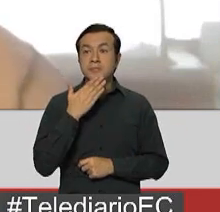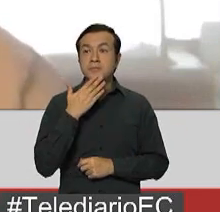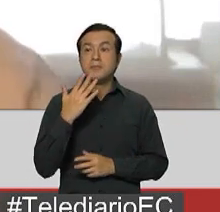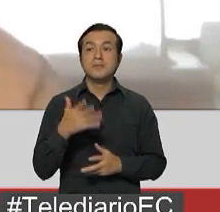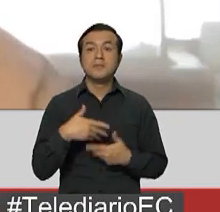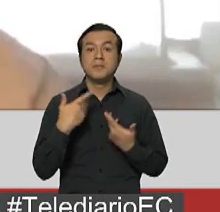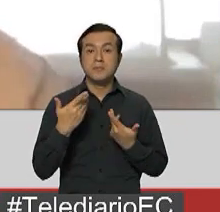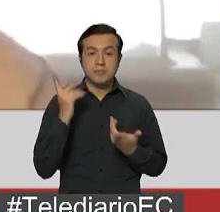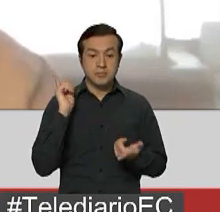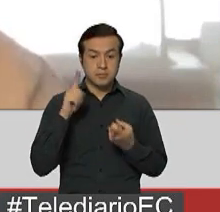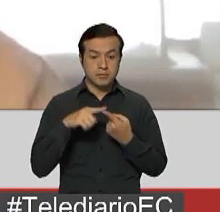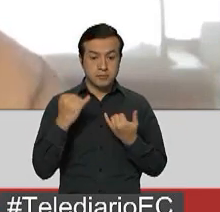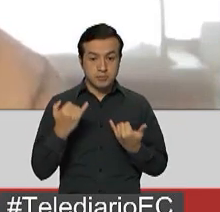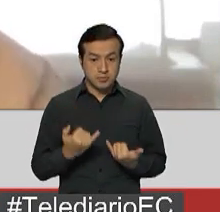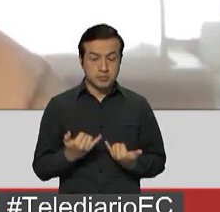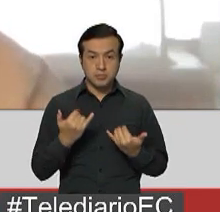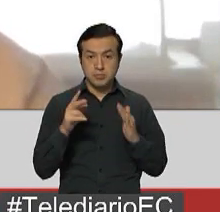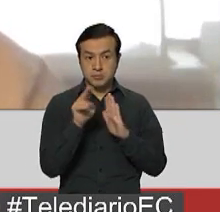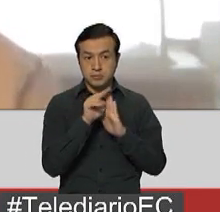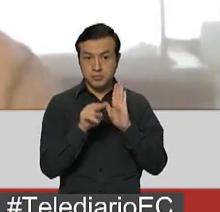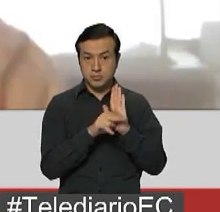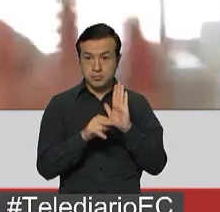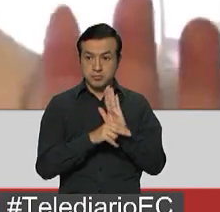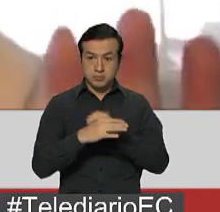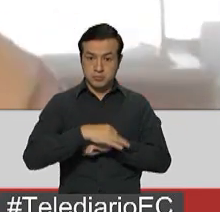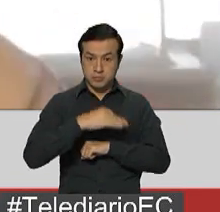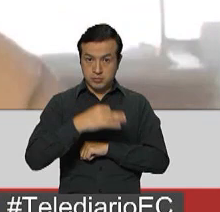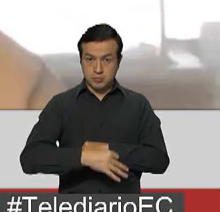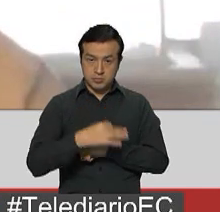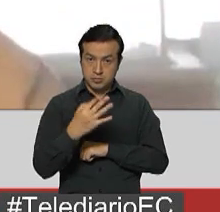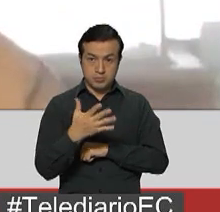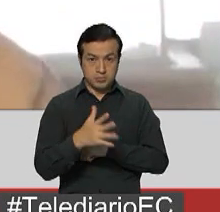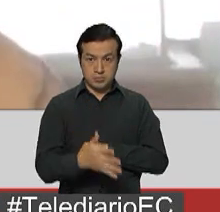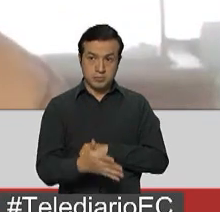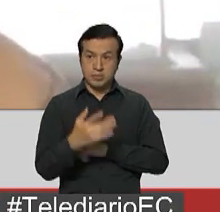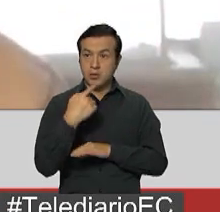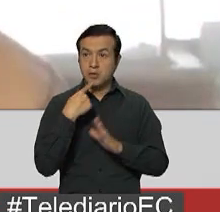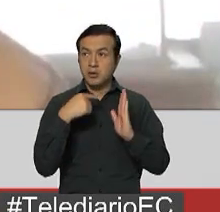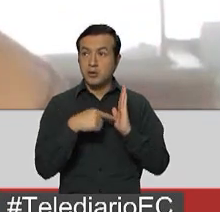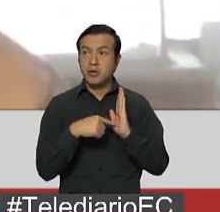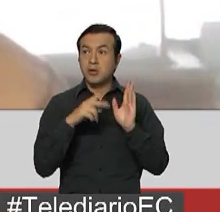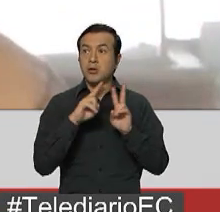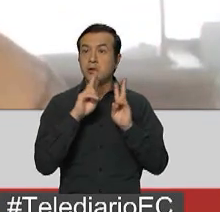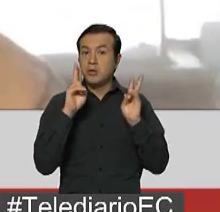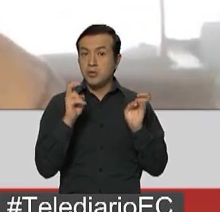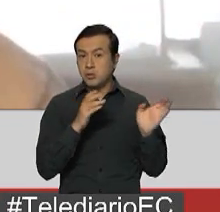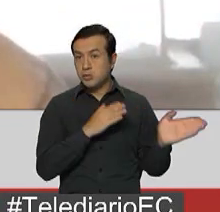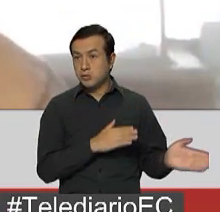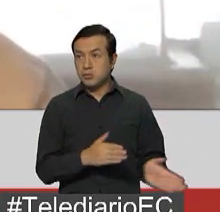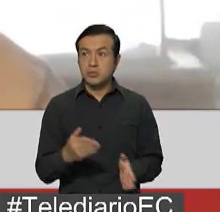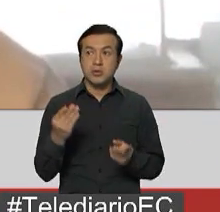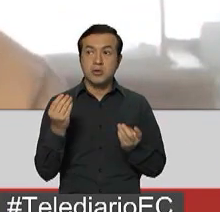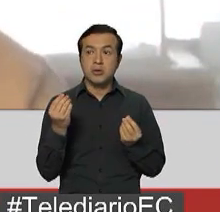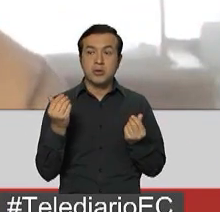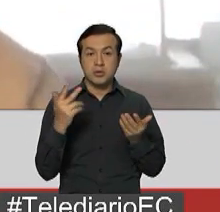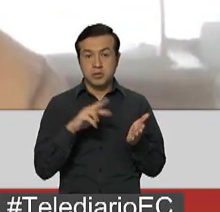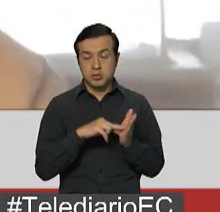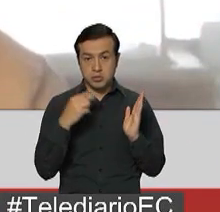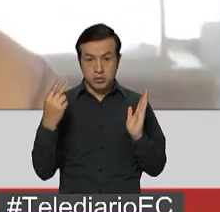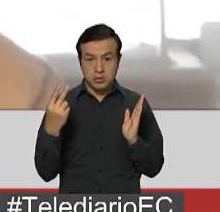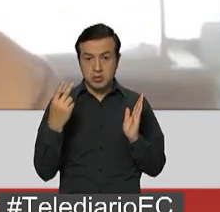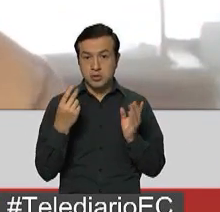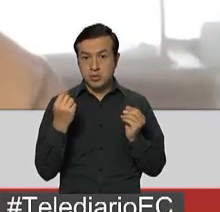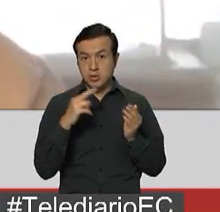que todavía no está normado de manera adecuada por ejemplo estas famosas crytek o finanzas tecnológicas